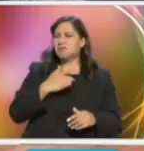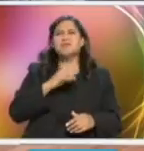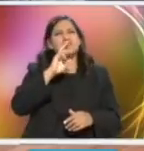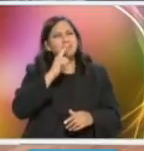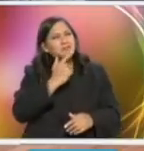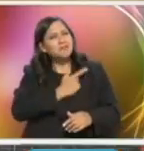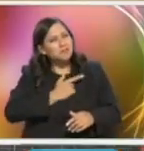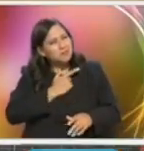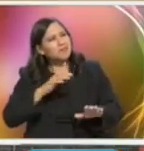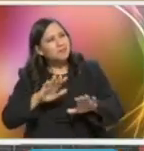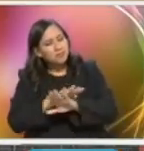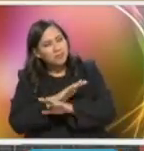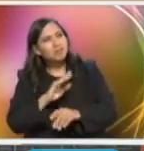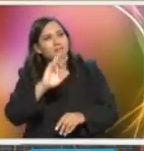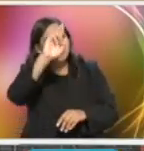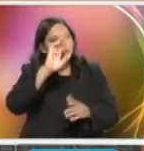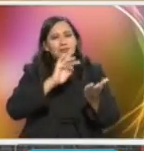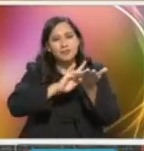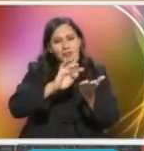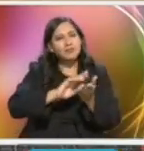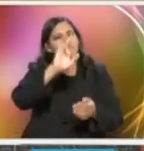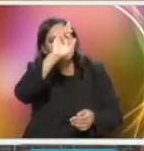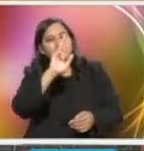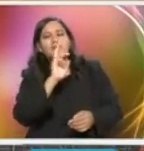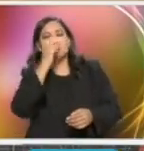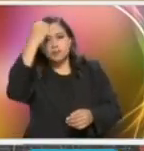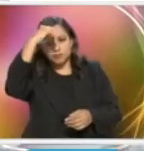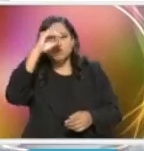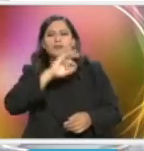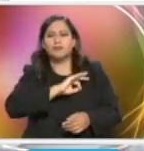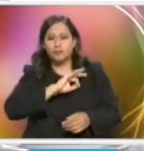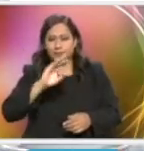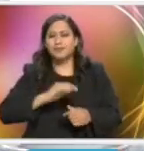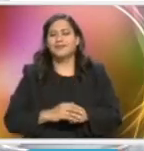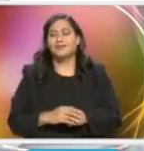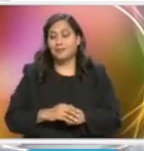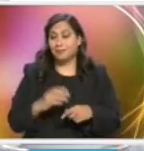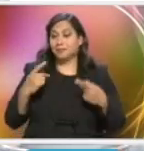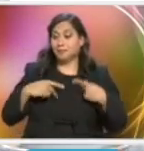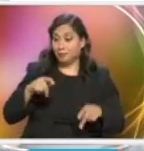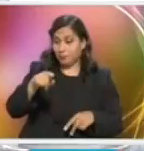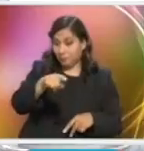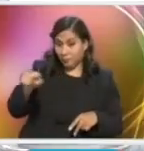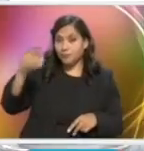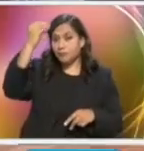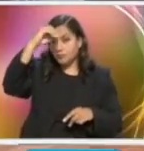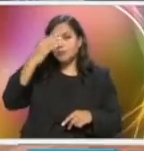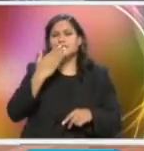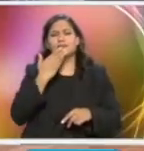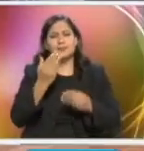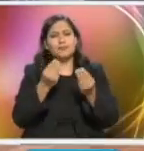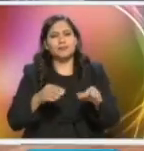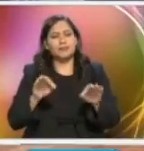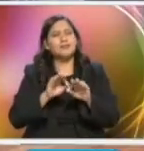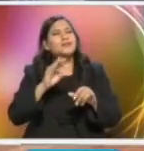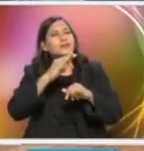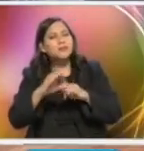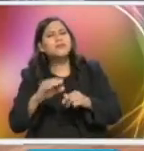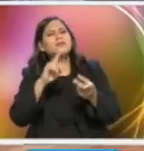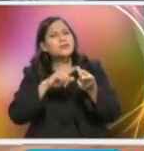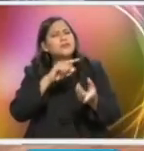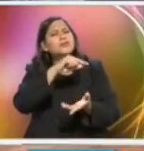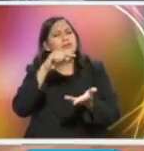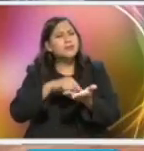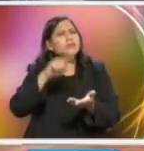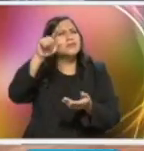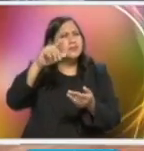que pasara esto, y participar también como público, ¿no? Exacto, la participación del público también es importante. Por Así último, es. chicas, ¿dónde las